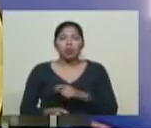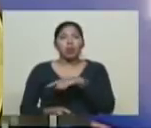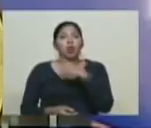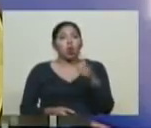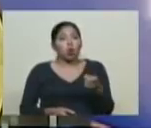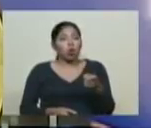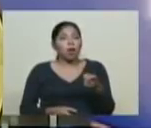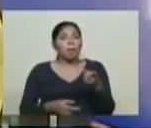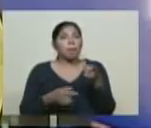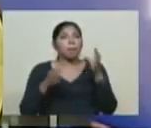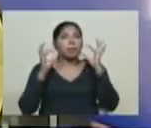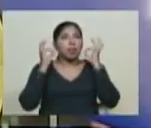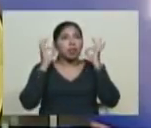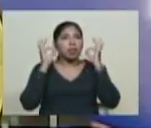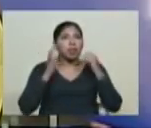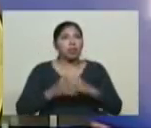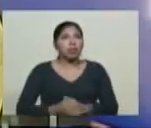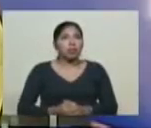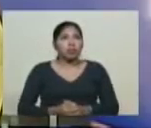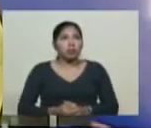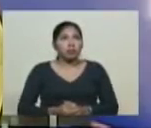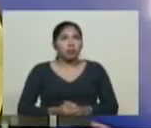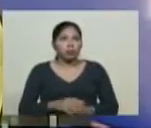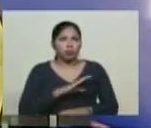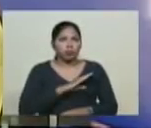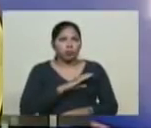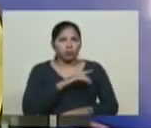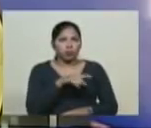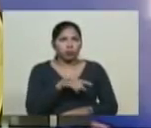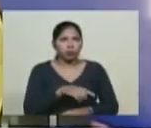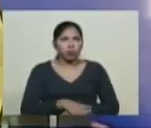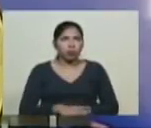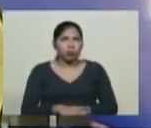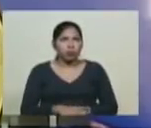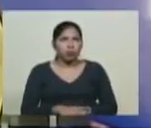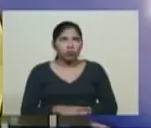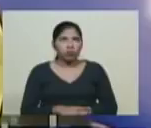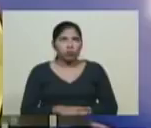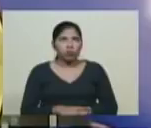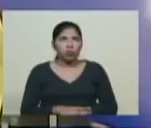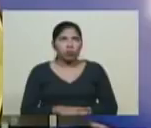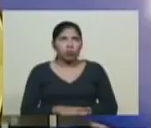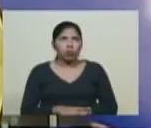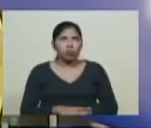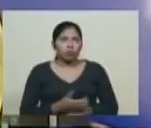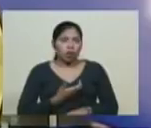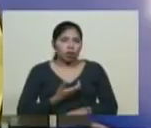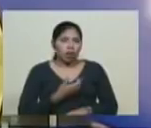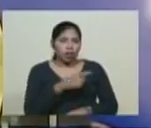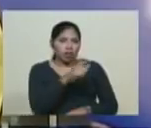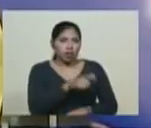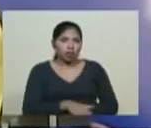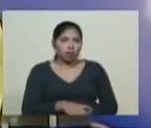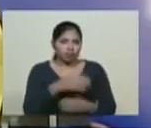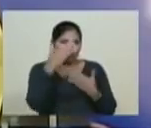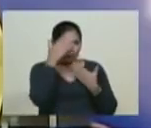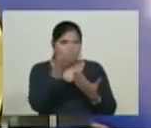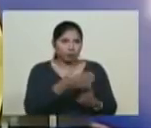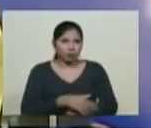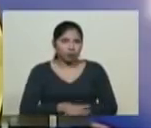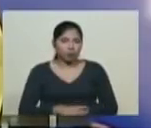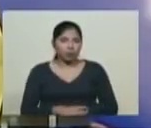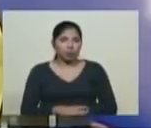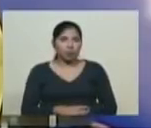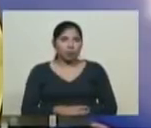nacional del Plan de Parto Humanizado. Y Erika Farías, bueno, mi saludo,